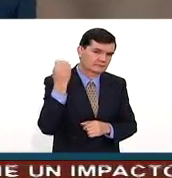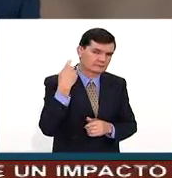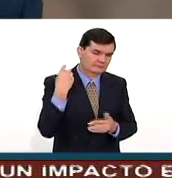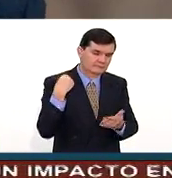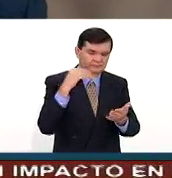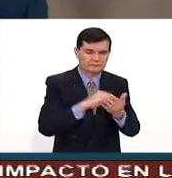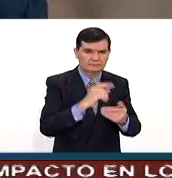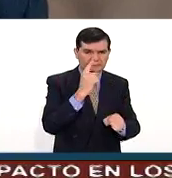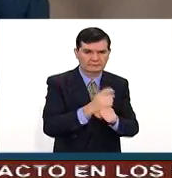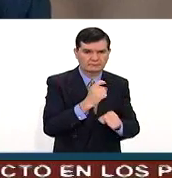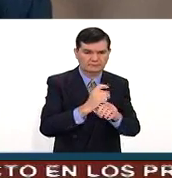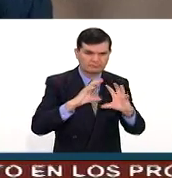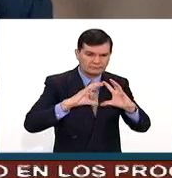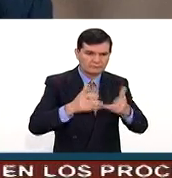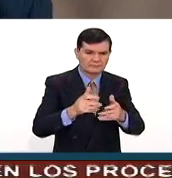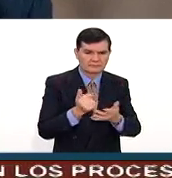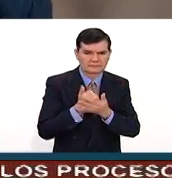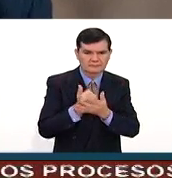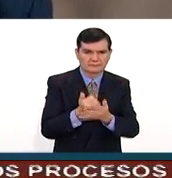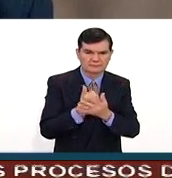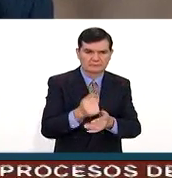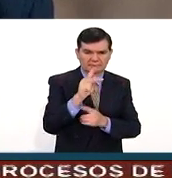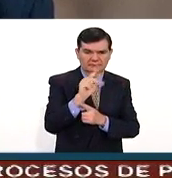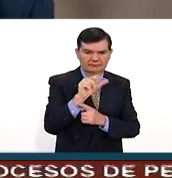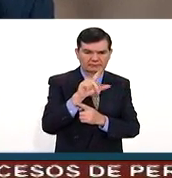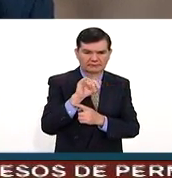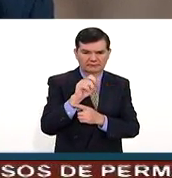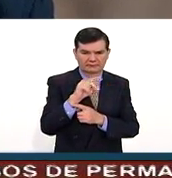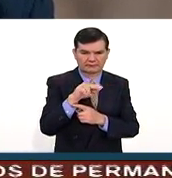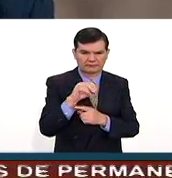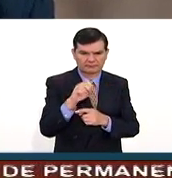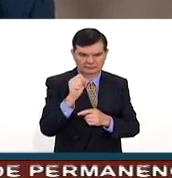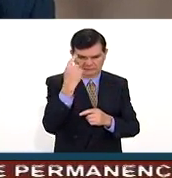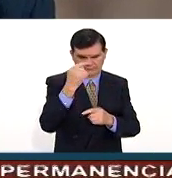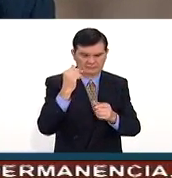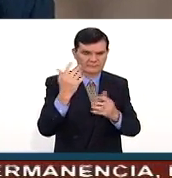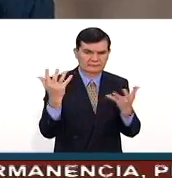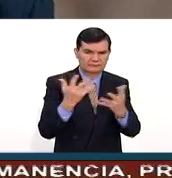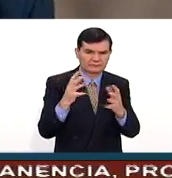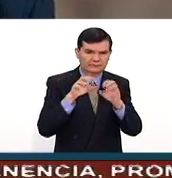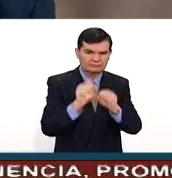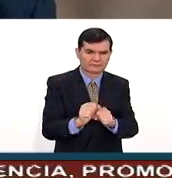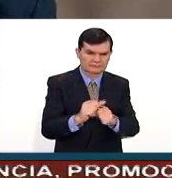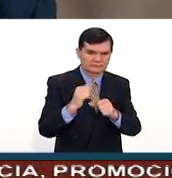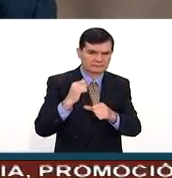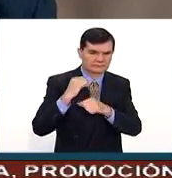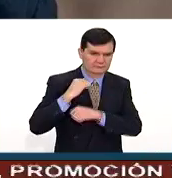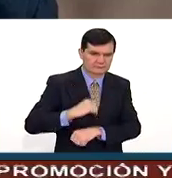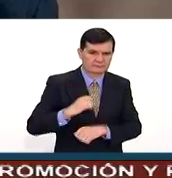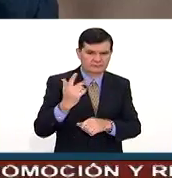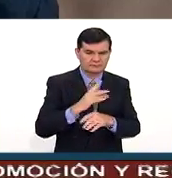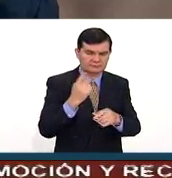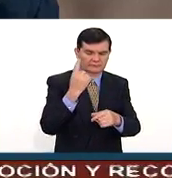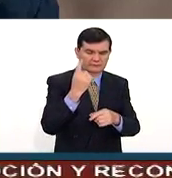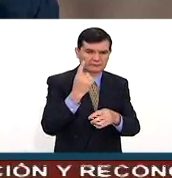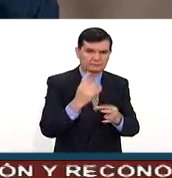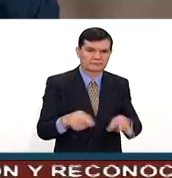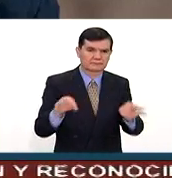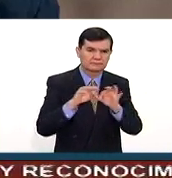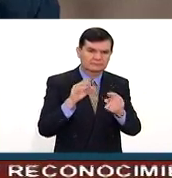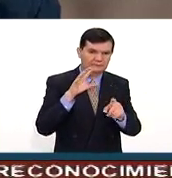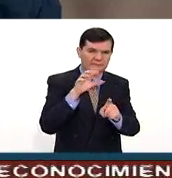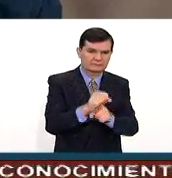establecieron como prioridades globales ayudar a los palestinos a conseguir la autodeterminación,